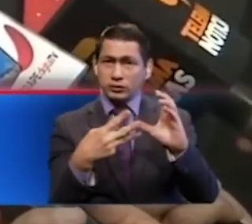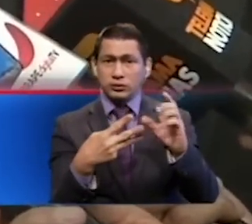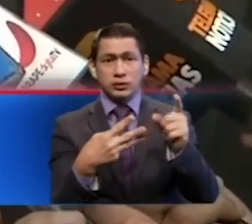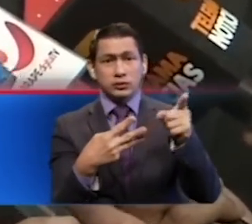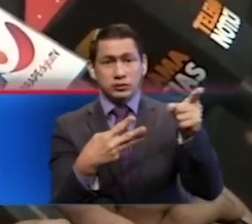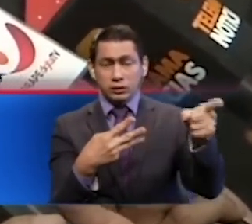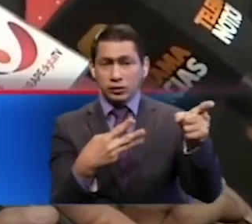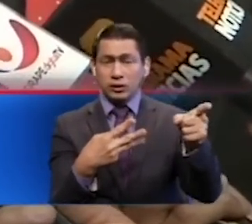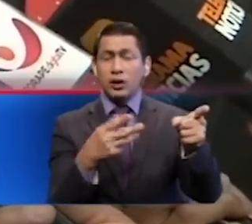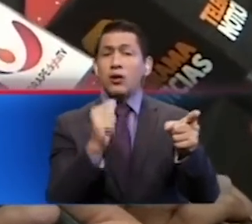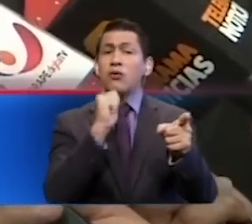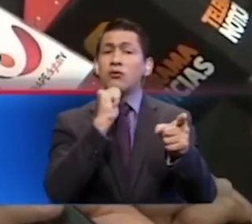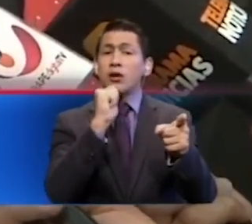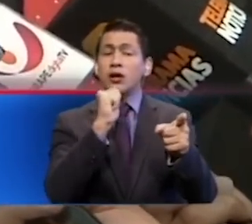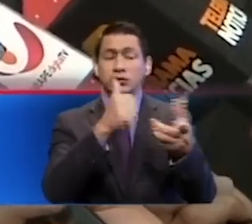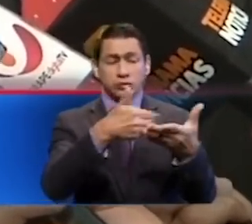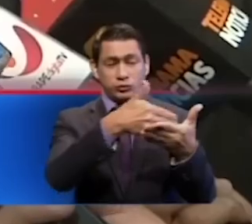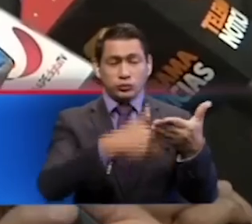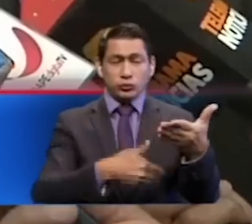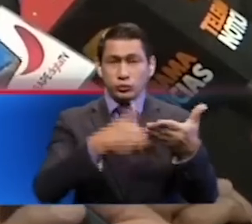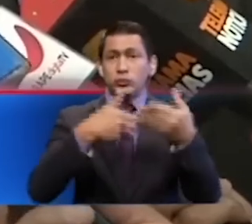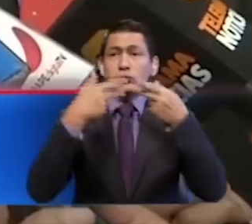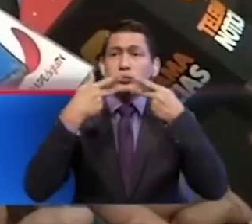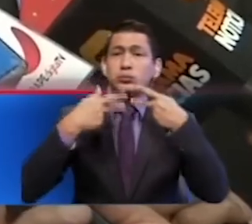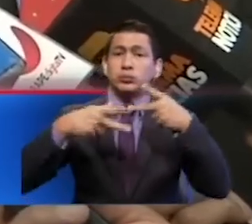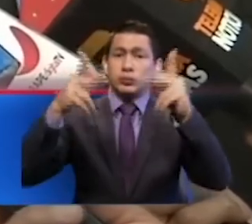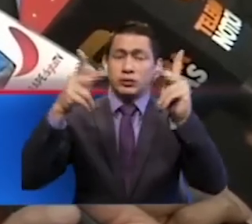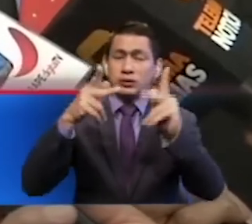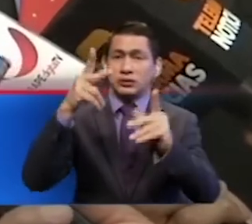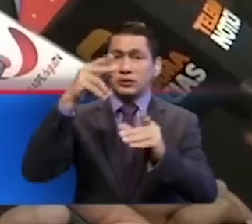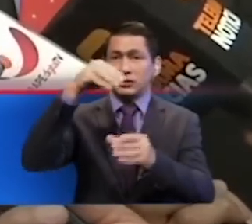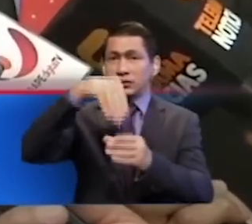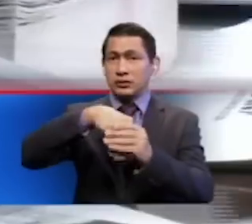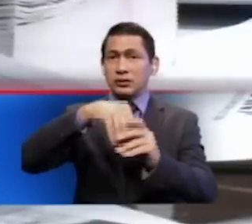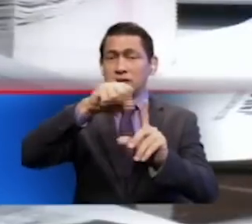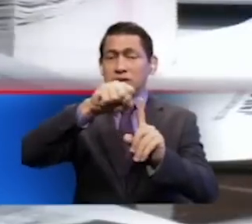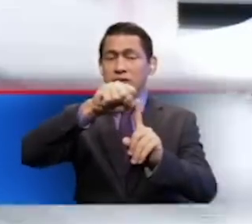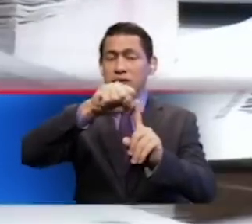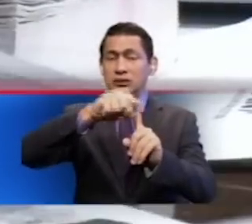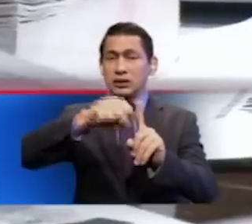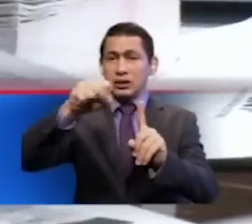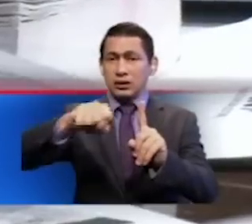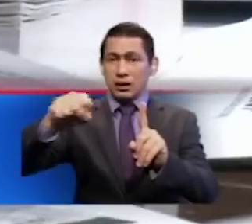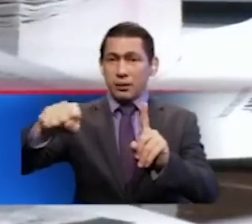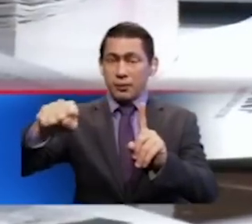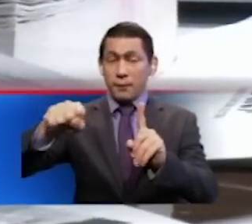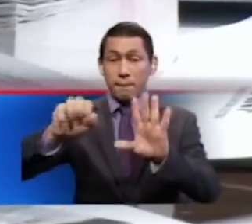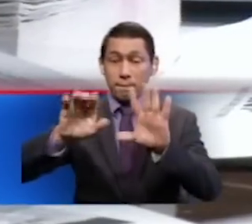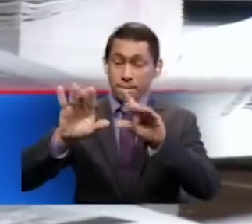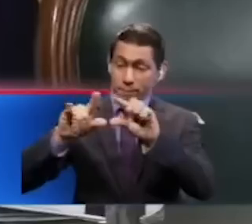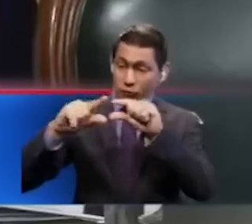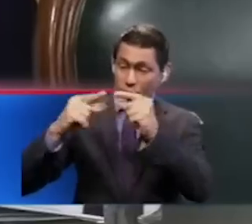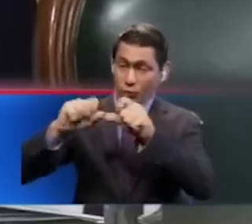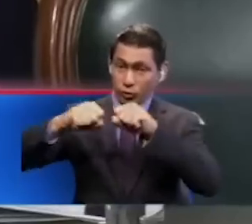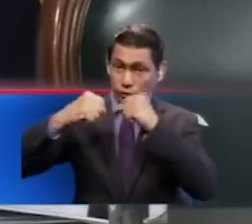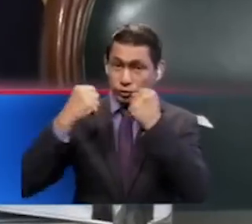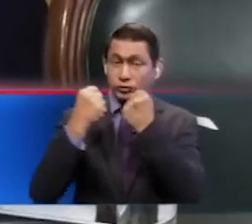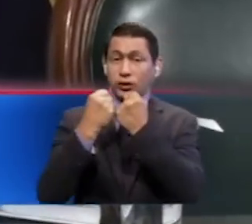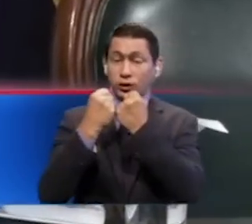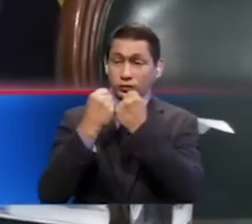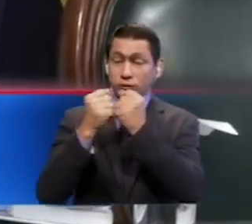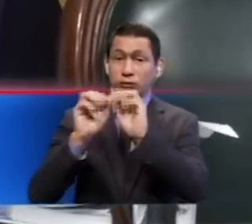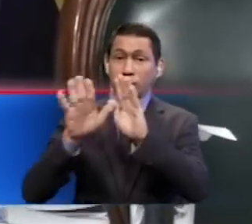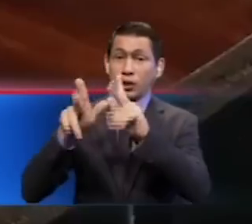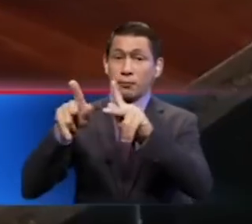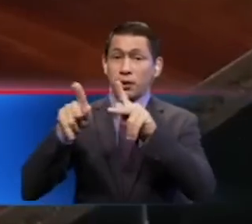haber subido al sistema Azure las actas de sufragantes. El colectivo Defiende Tu Voto asegura que con autorización